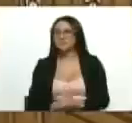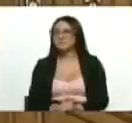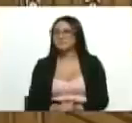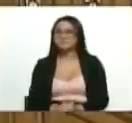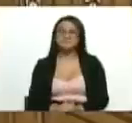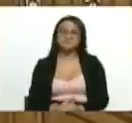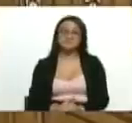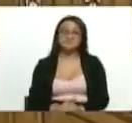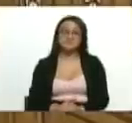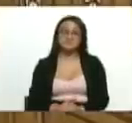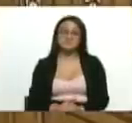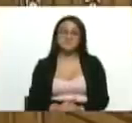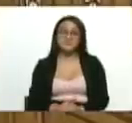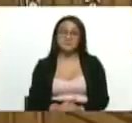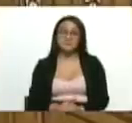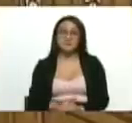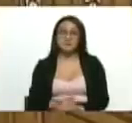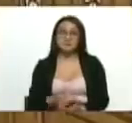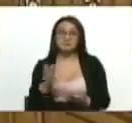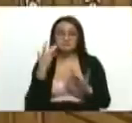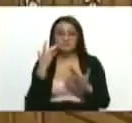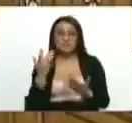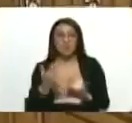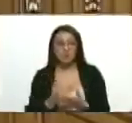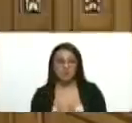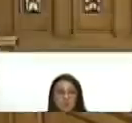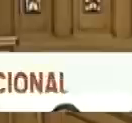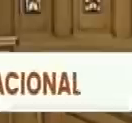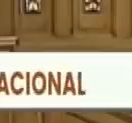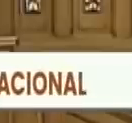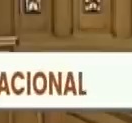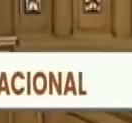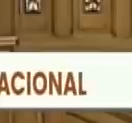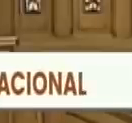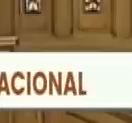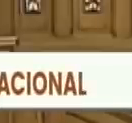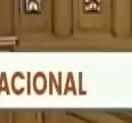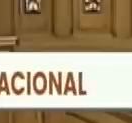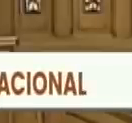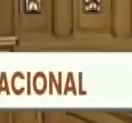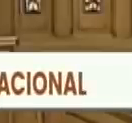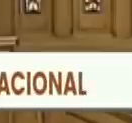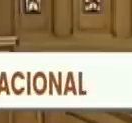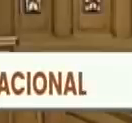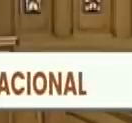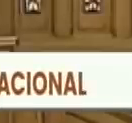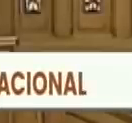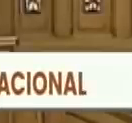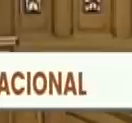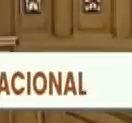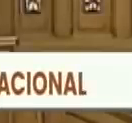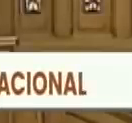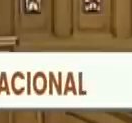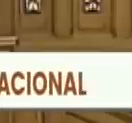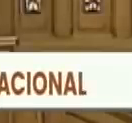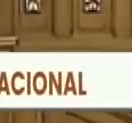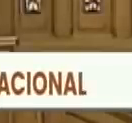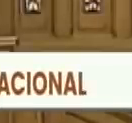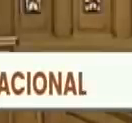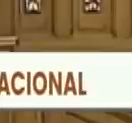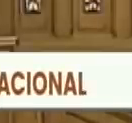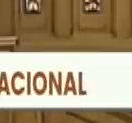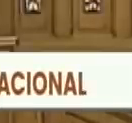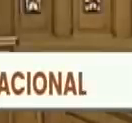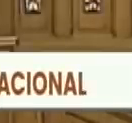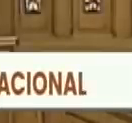que me caían muy mal, porque tenían una figura detestable, ¿no?, deleznable, fea. Después que Gaddafi